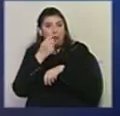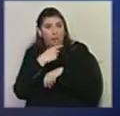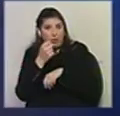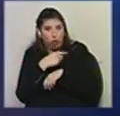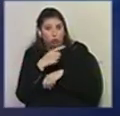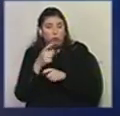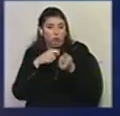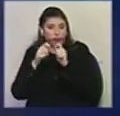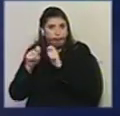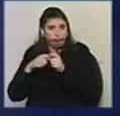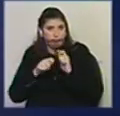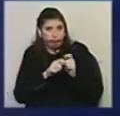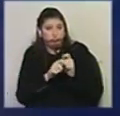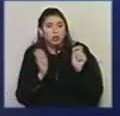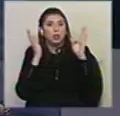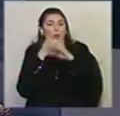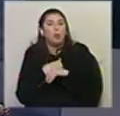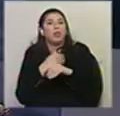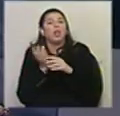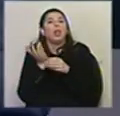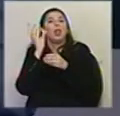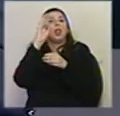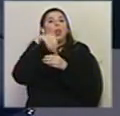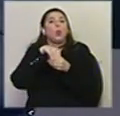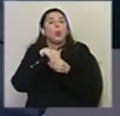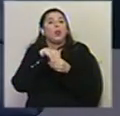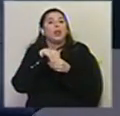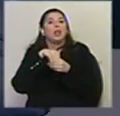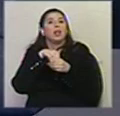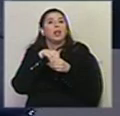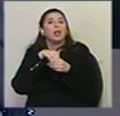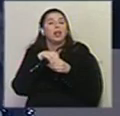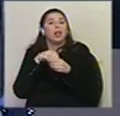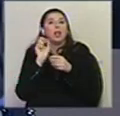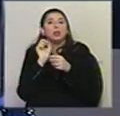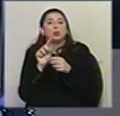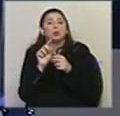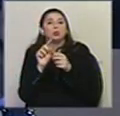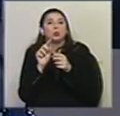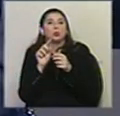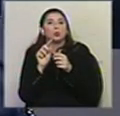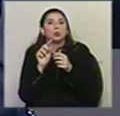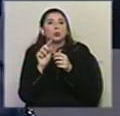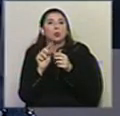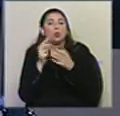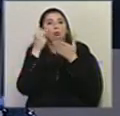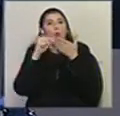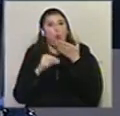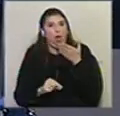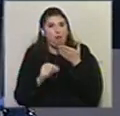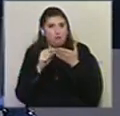comercialización, si no lo pueden incluir en su vademécum, en su formulario